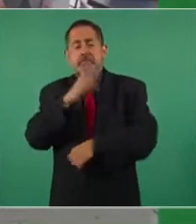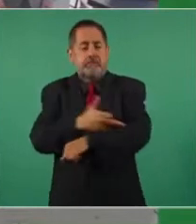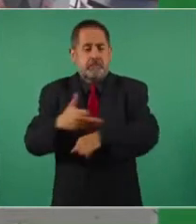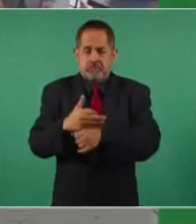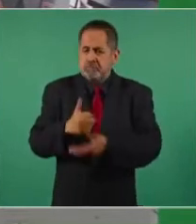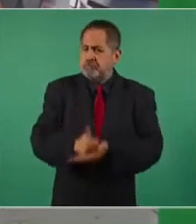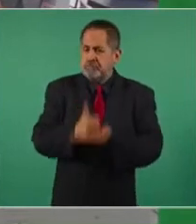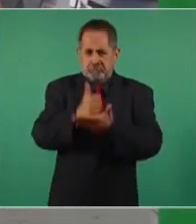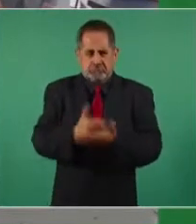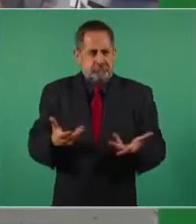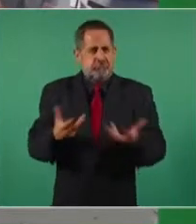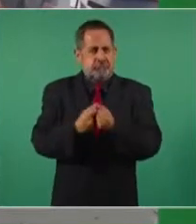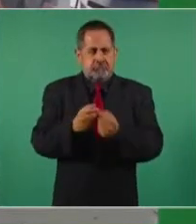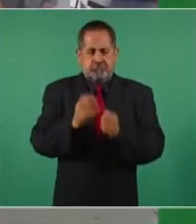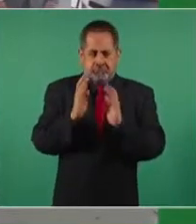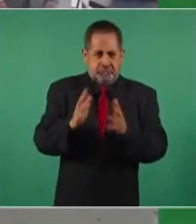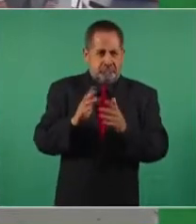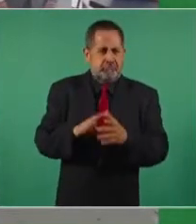2